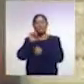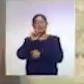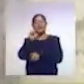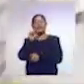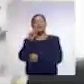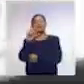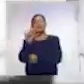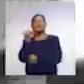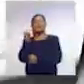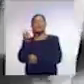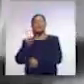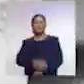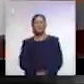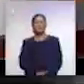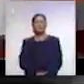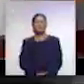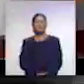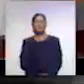pierda.